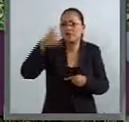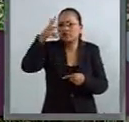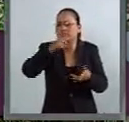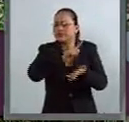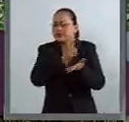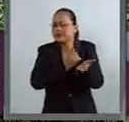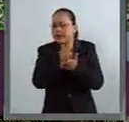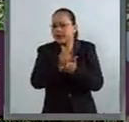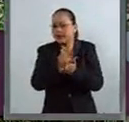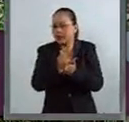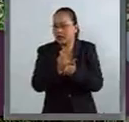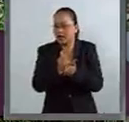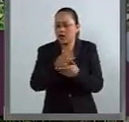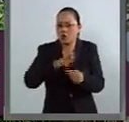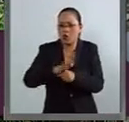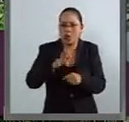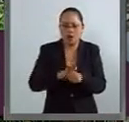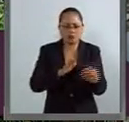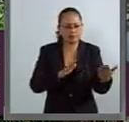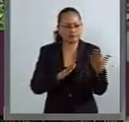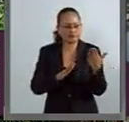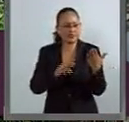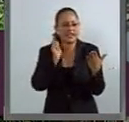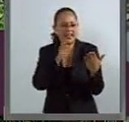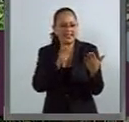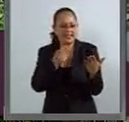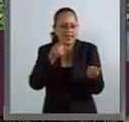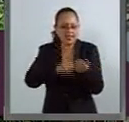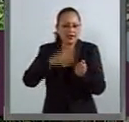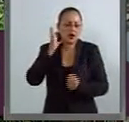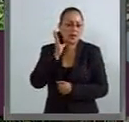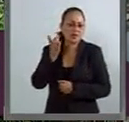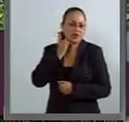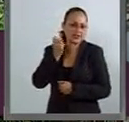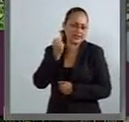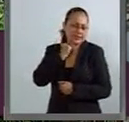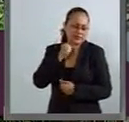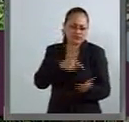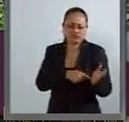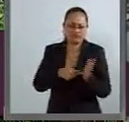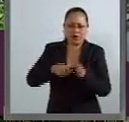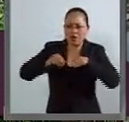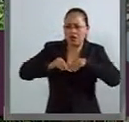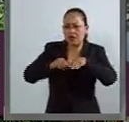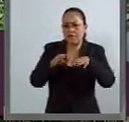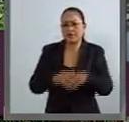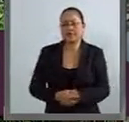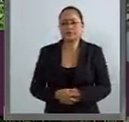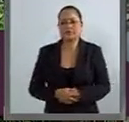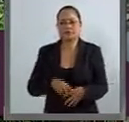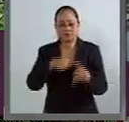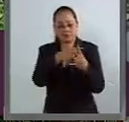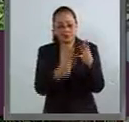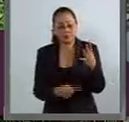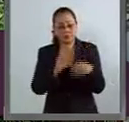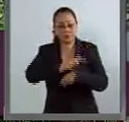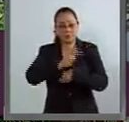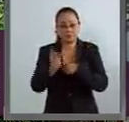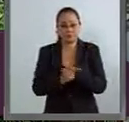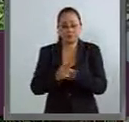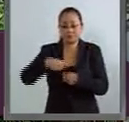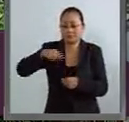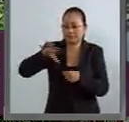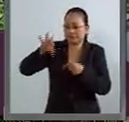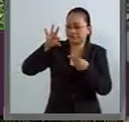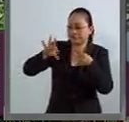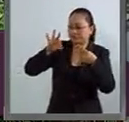una fotografía y un espejo de lo que ocurre en las cámaras. En esta serie de 4 países que